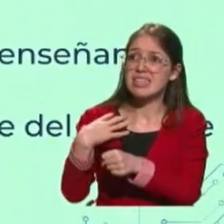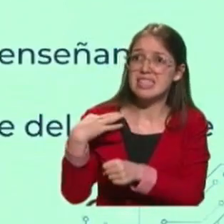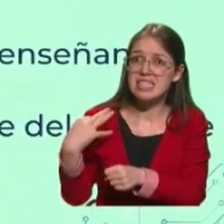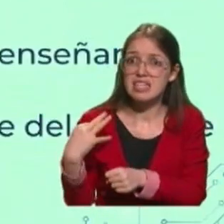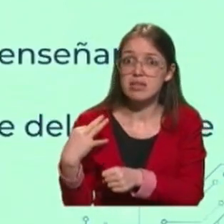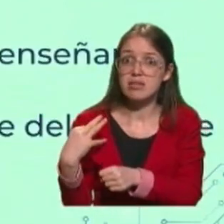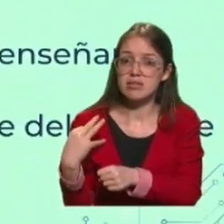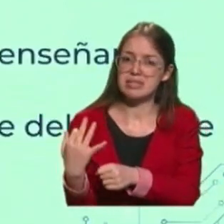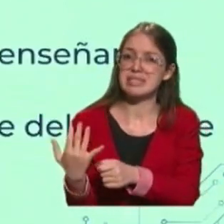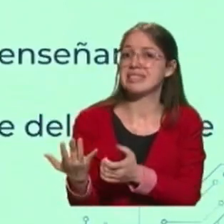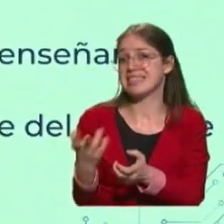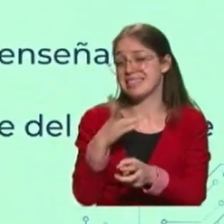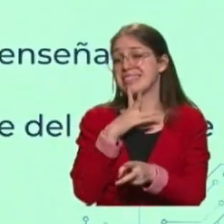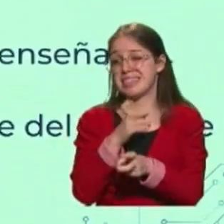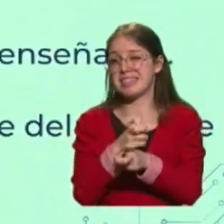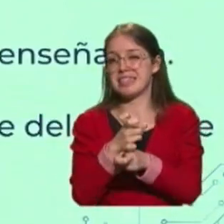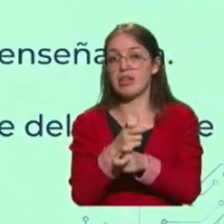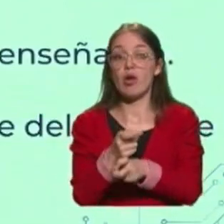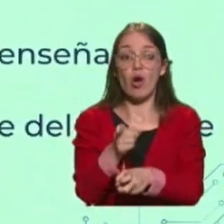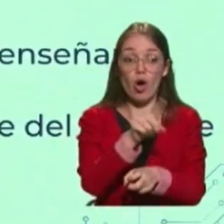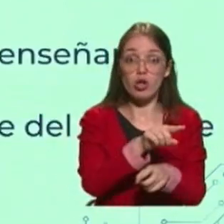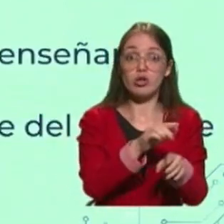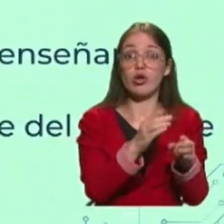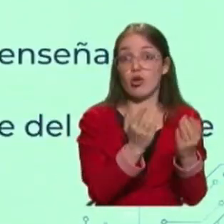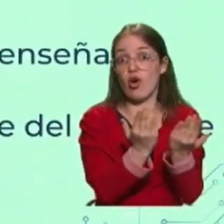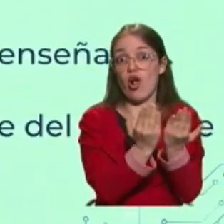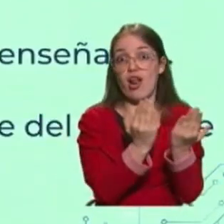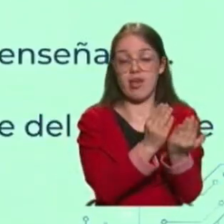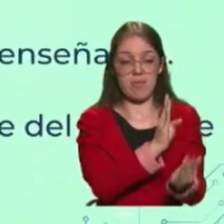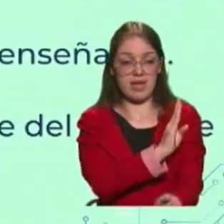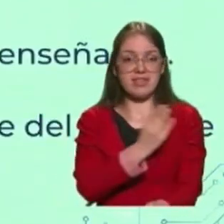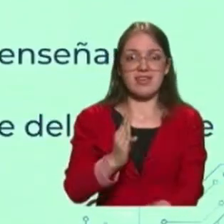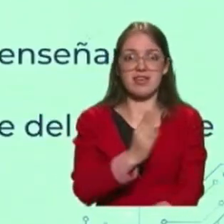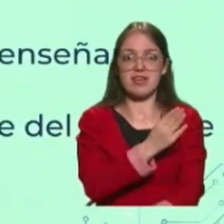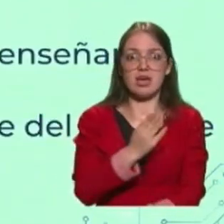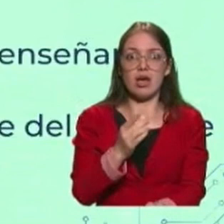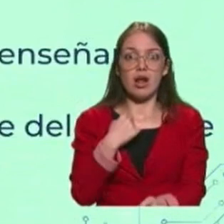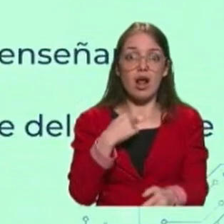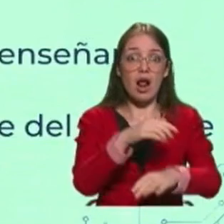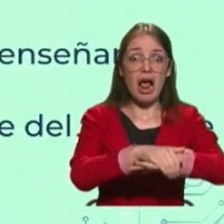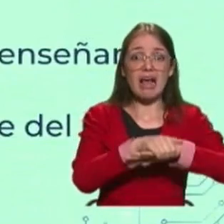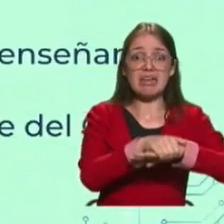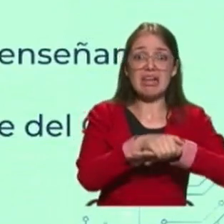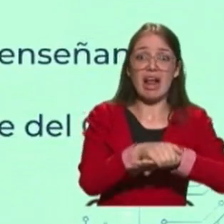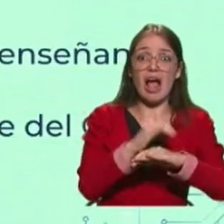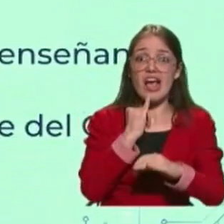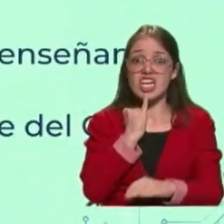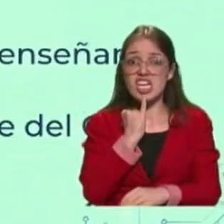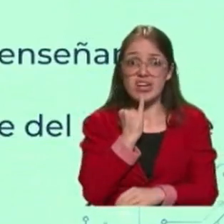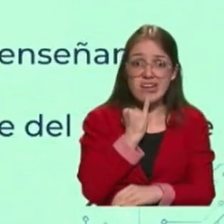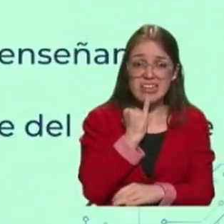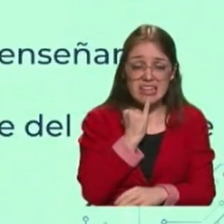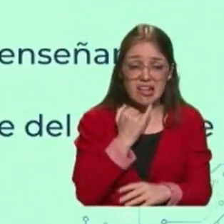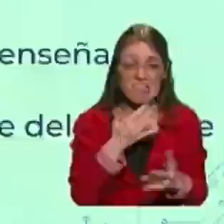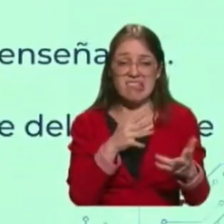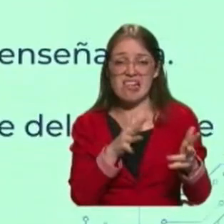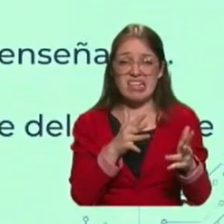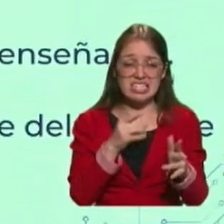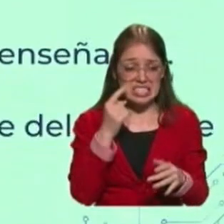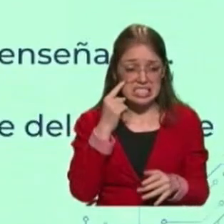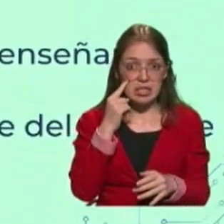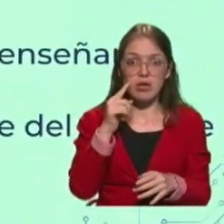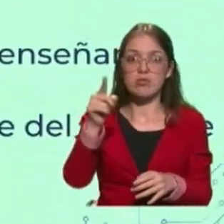bachiller o hoy que no hable el inglés pierde ese es el elemento de competitividad con los colegios